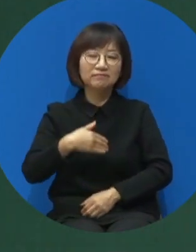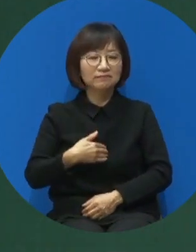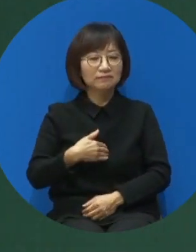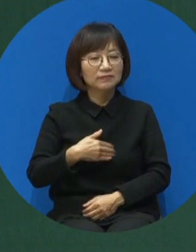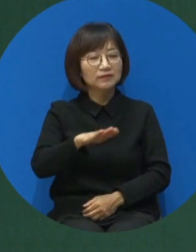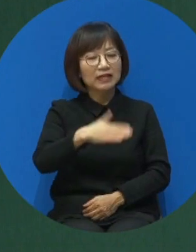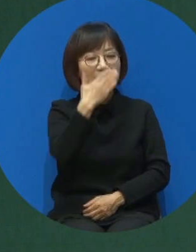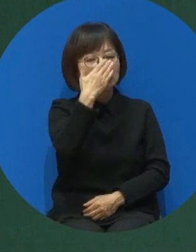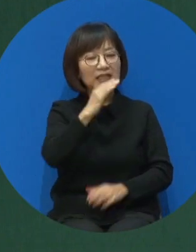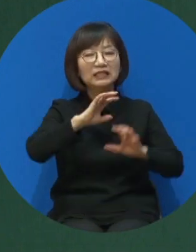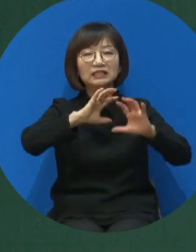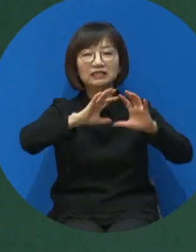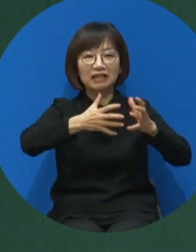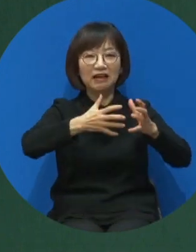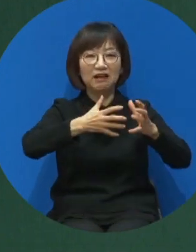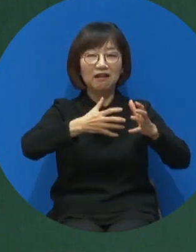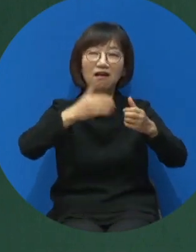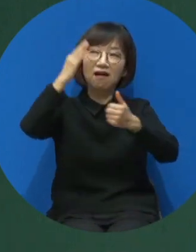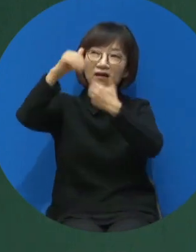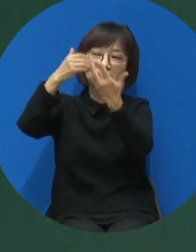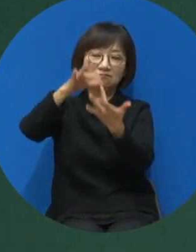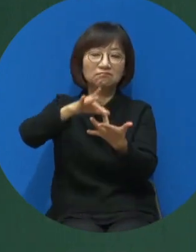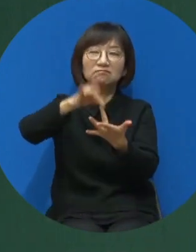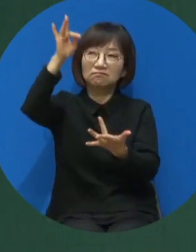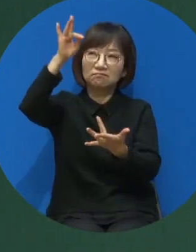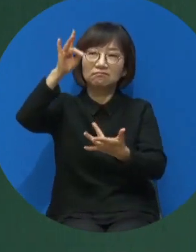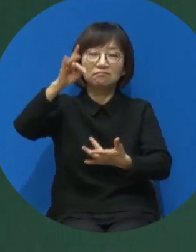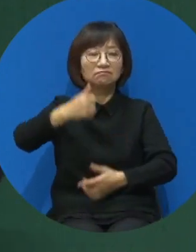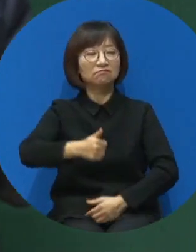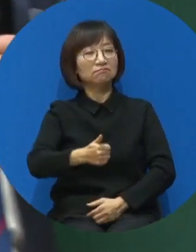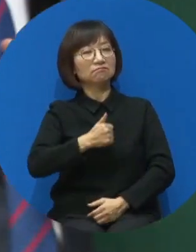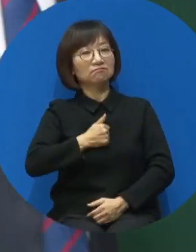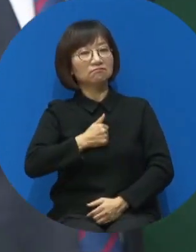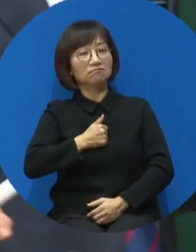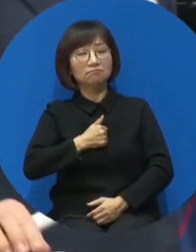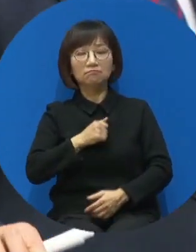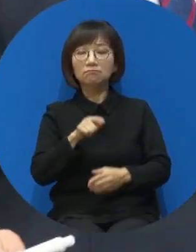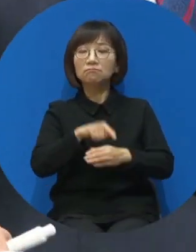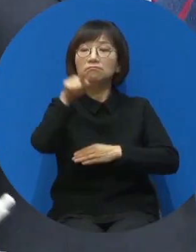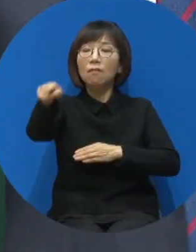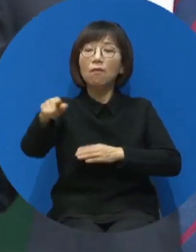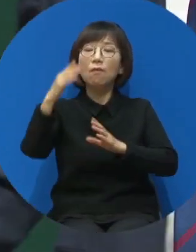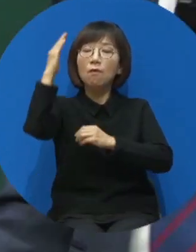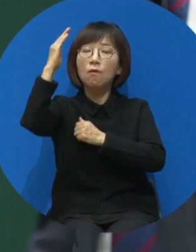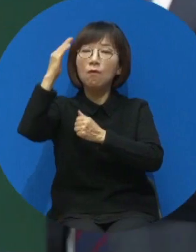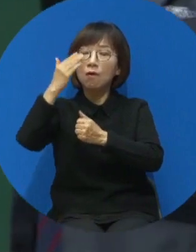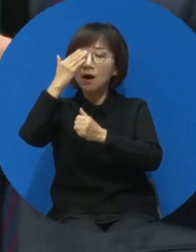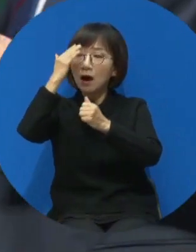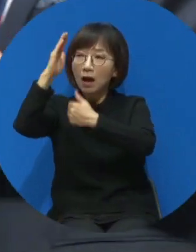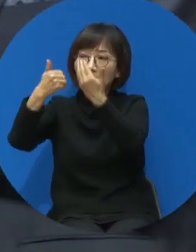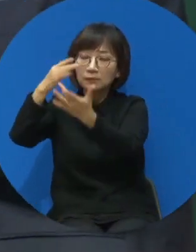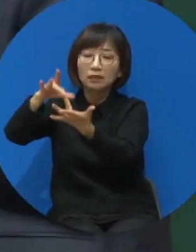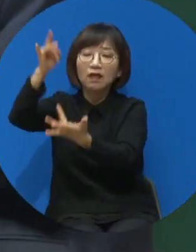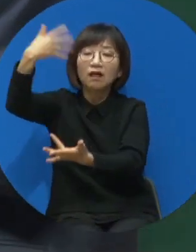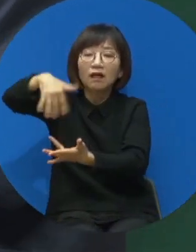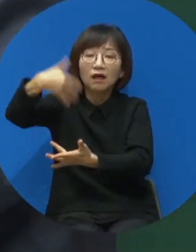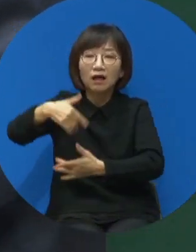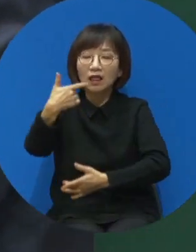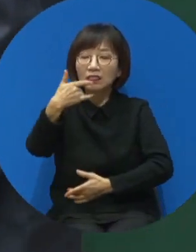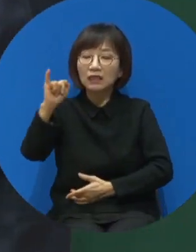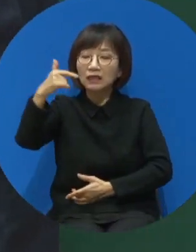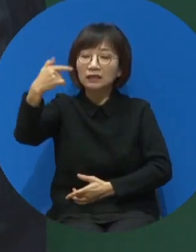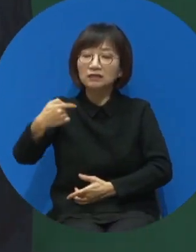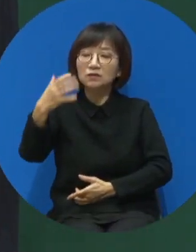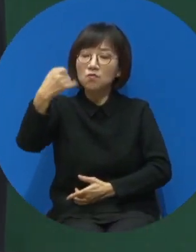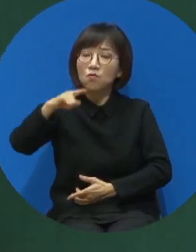downing de ver gráfico pensaba en algo completamente en correcto nosotros somos el pueblo elegido ellos son gentiles porque tengo que ir